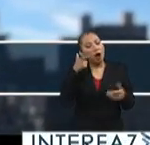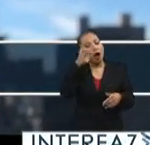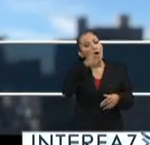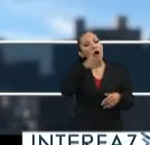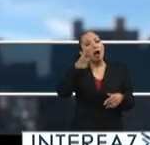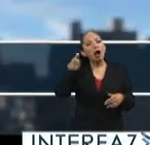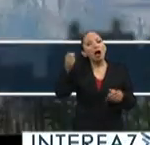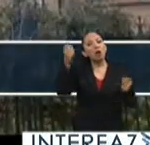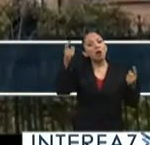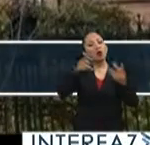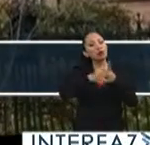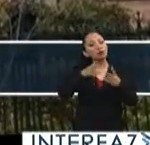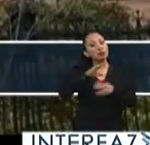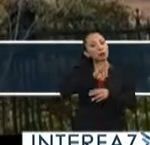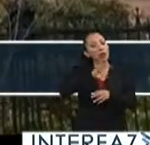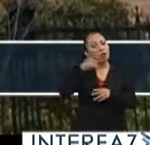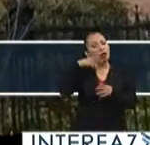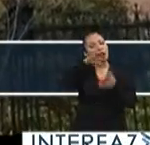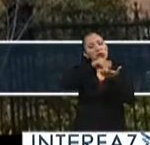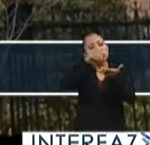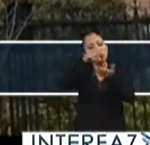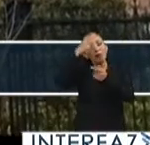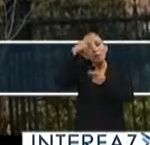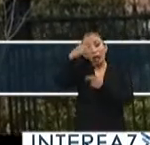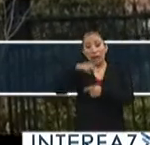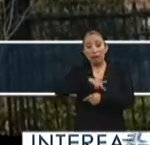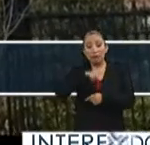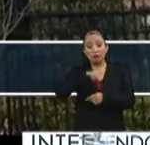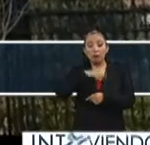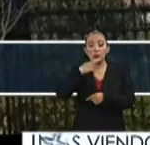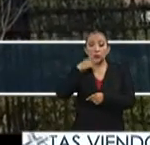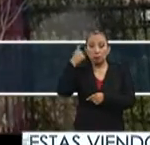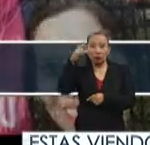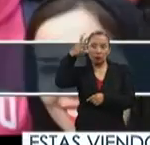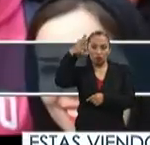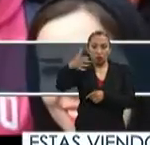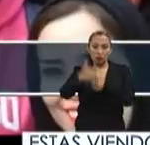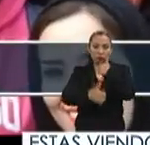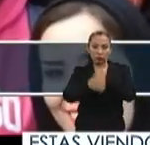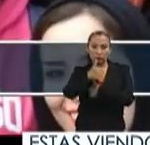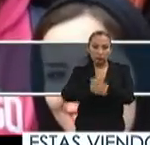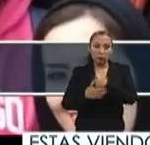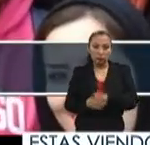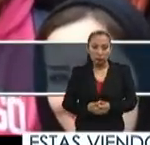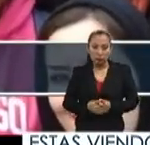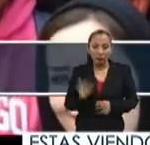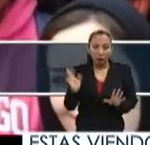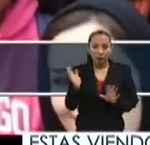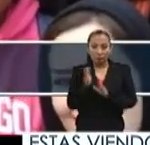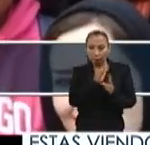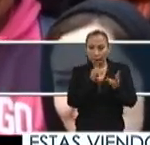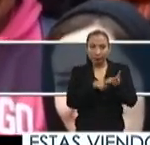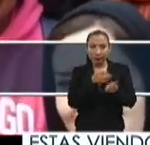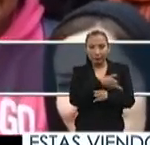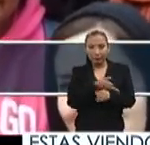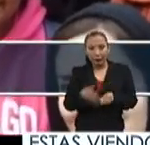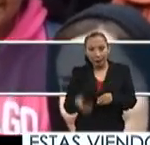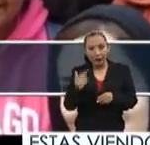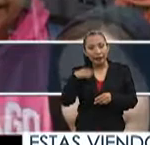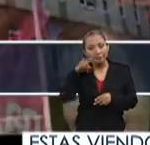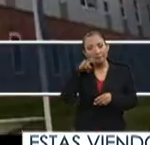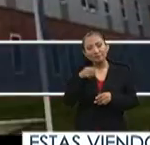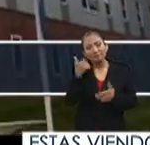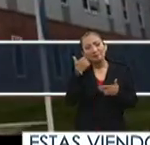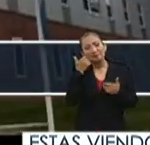de algunas cosas que podía retomar para mí y que podía aplicar para mi futura carrera. Entonces, en cuanto a lo familiar, pues te hace dar cuenta